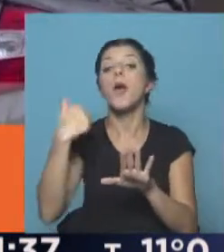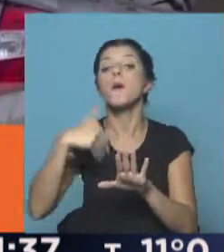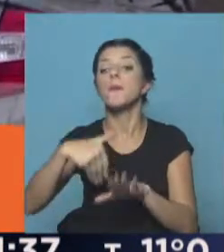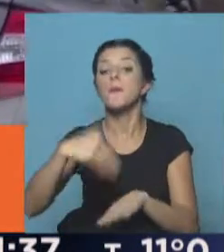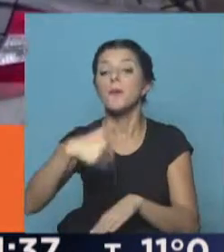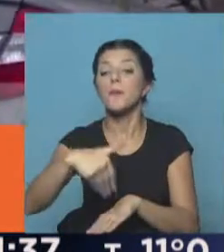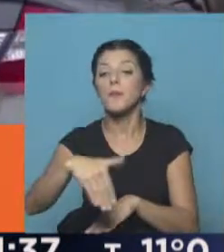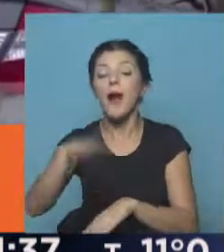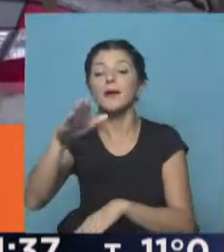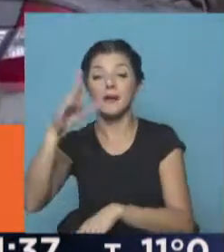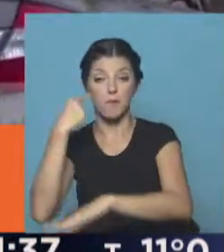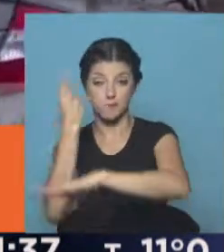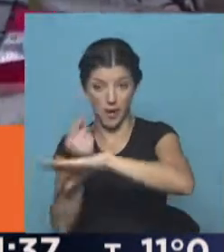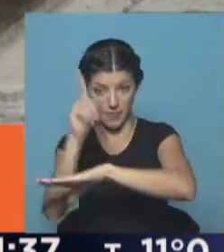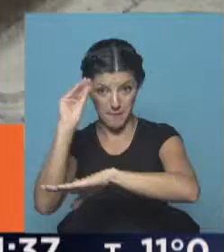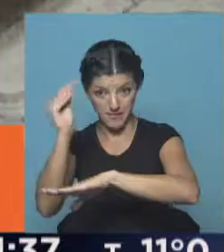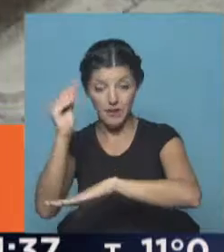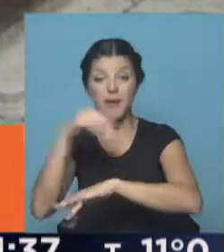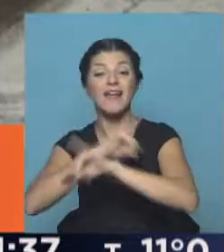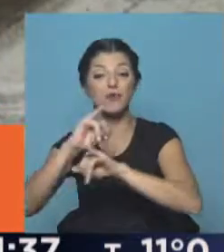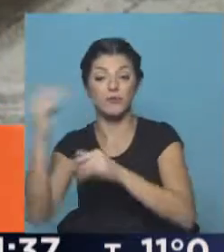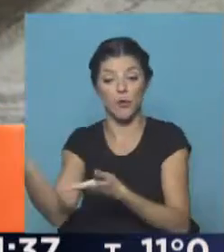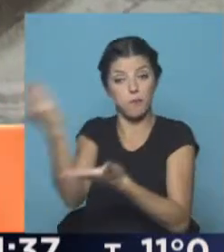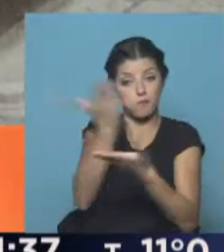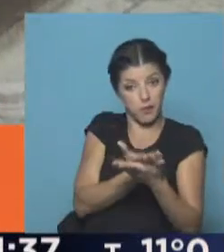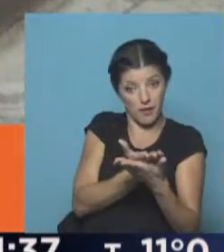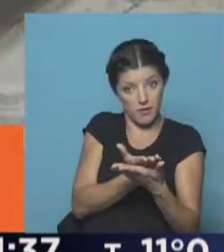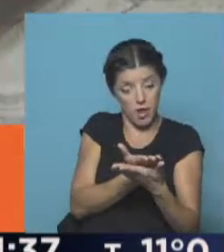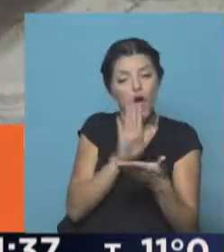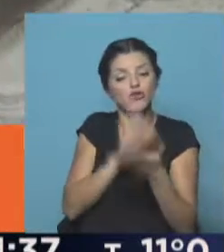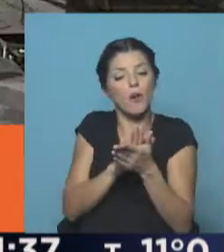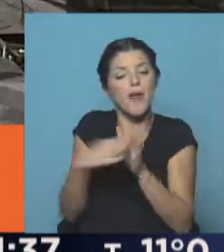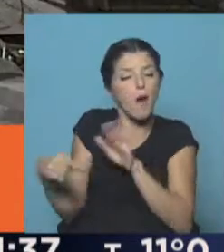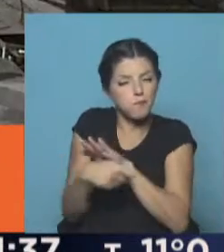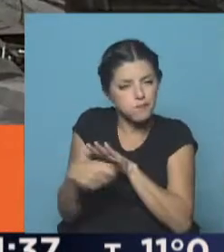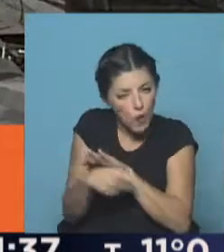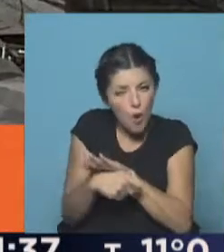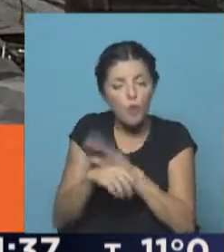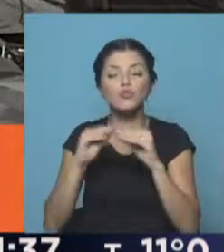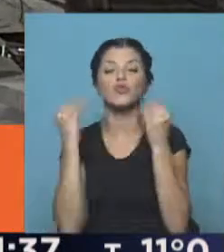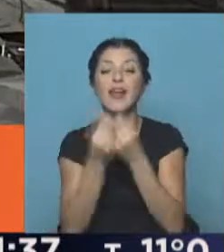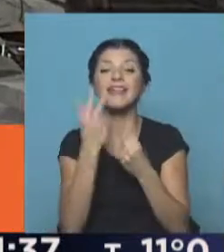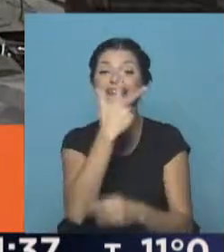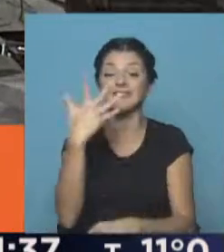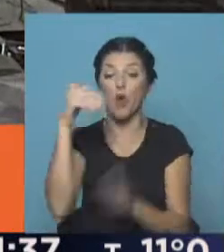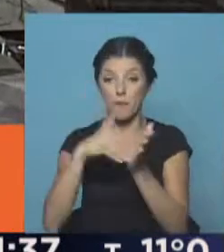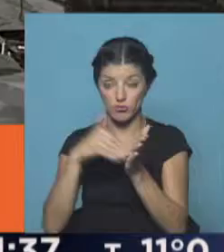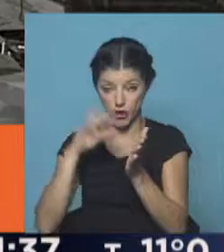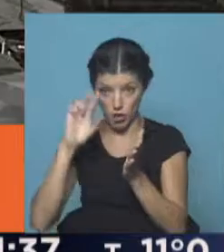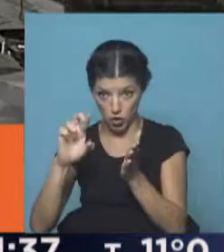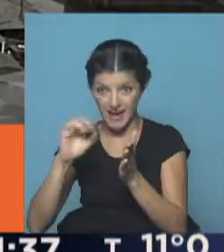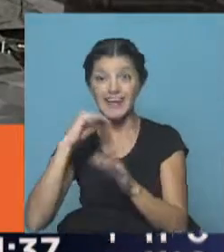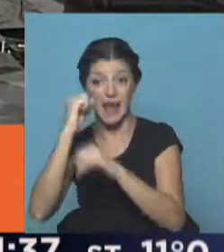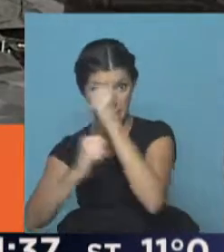las autoridades brasileñas para enviar a Buenos Aires toda la información que acumularon sobre las coimas por 35 millones de dólares que la empresa admitió